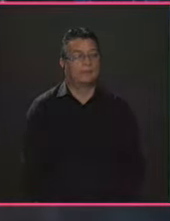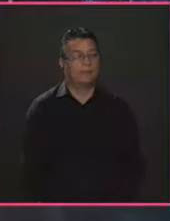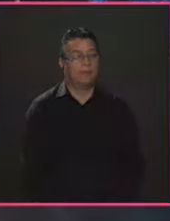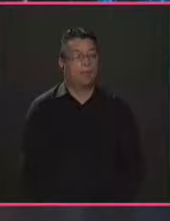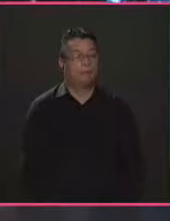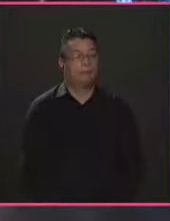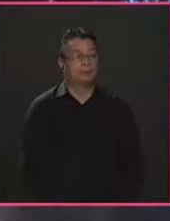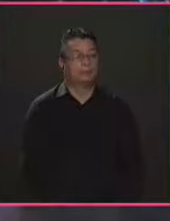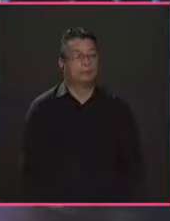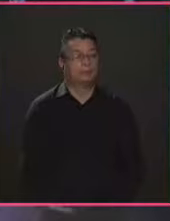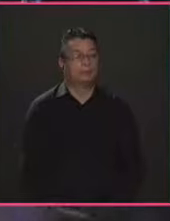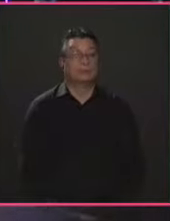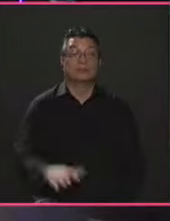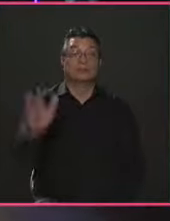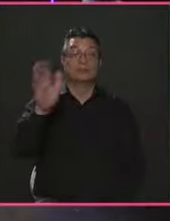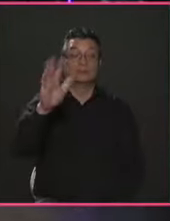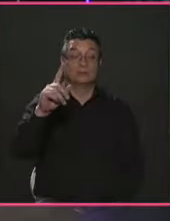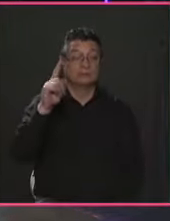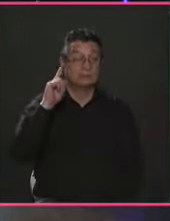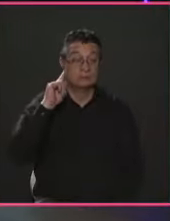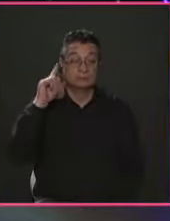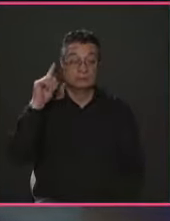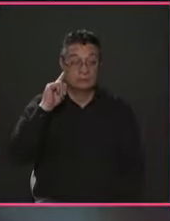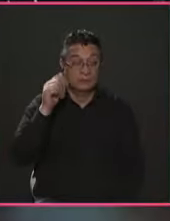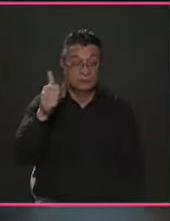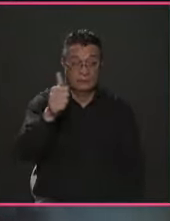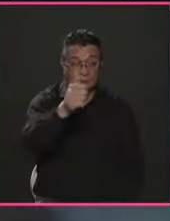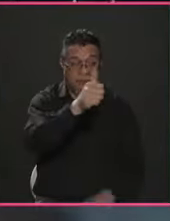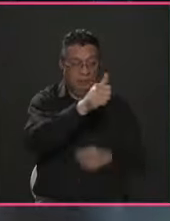Gracias Hola hola me